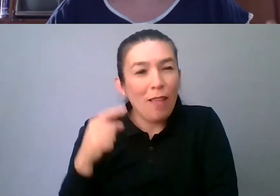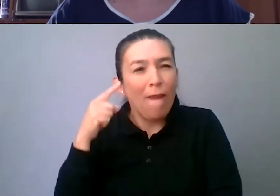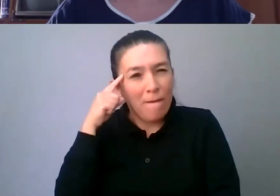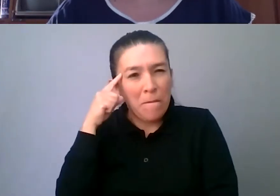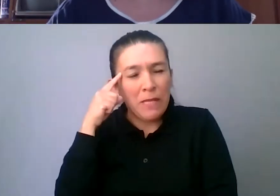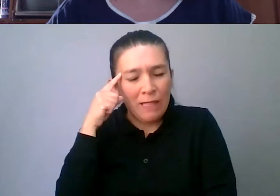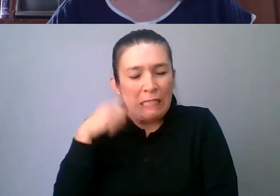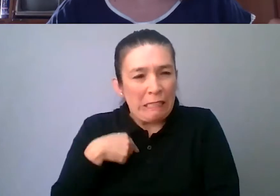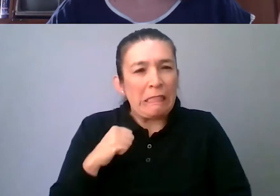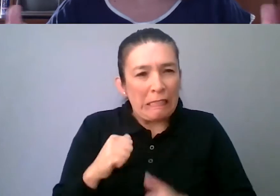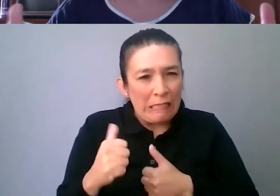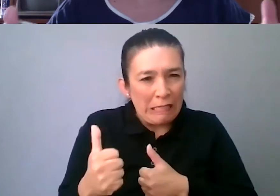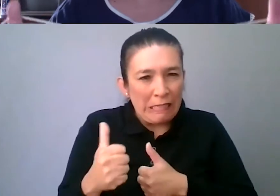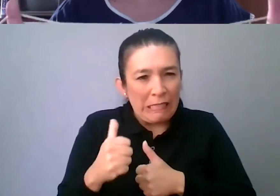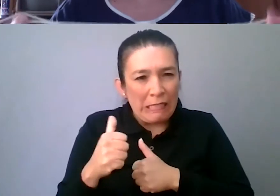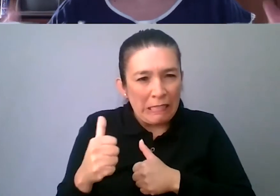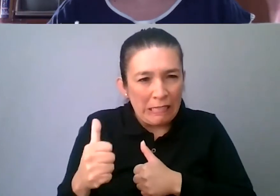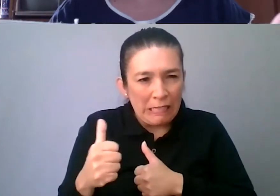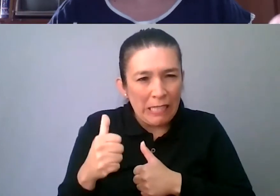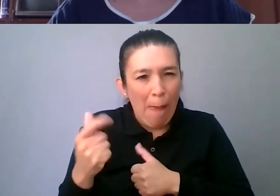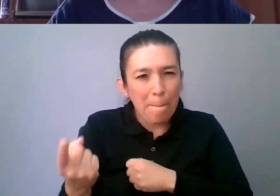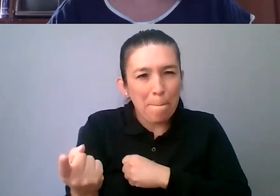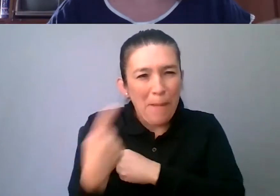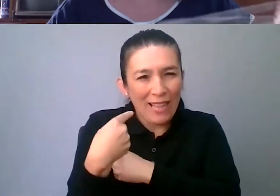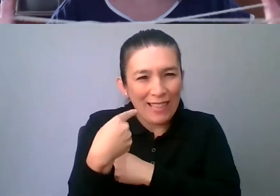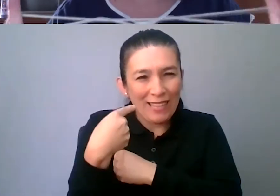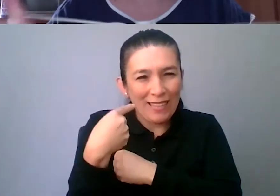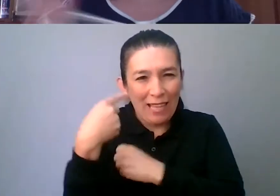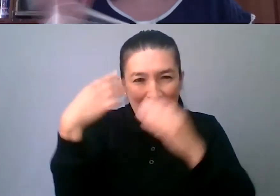desafío, le dijo a su cerebro,